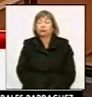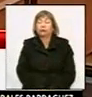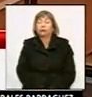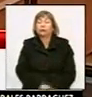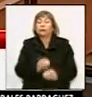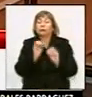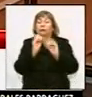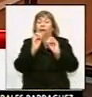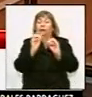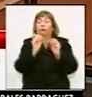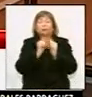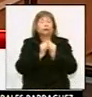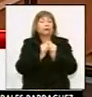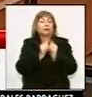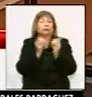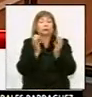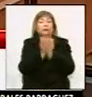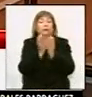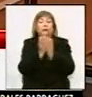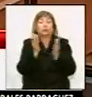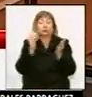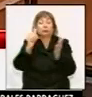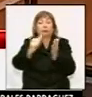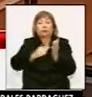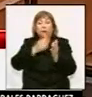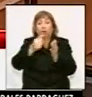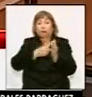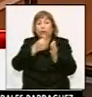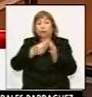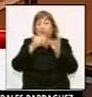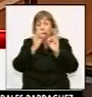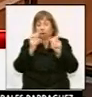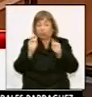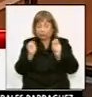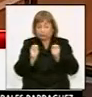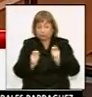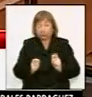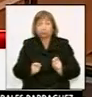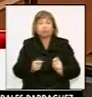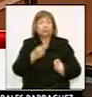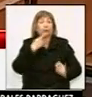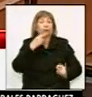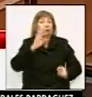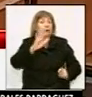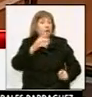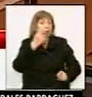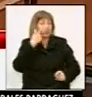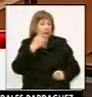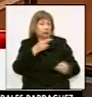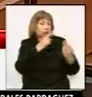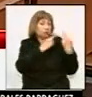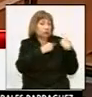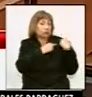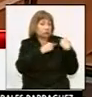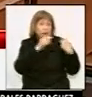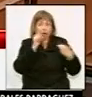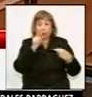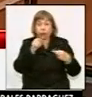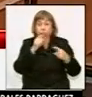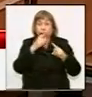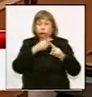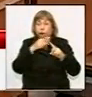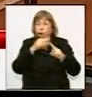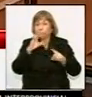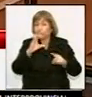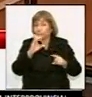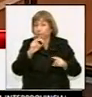poniéndole en autos el Colegio de Antropólogos, si los leyó, porque es su hombre de confianza, son técnicos de su confianza,